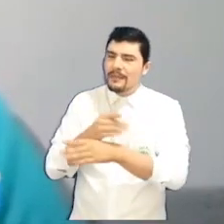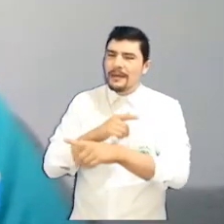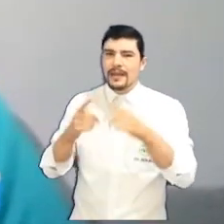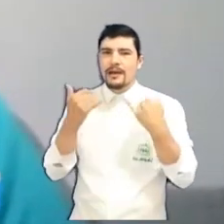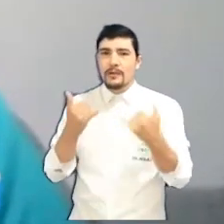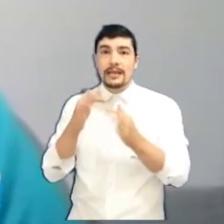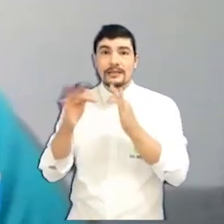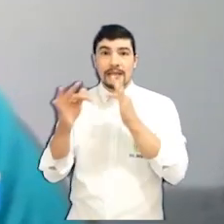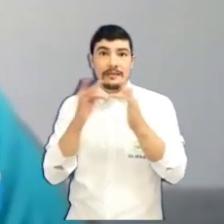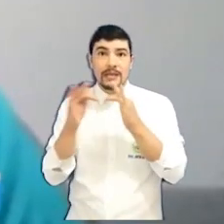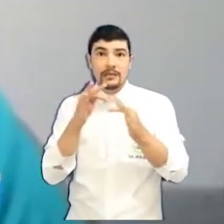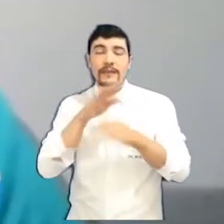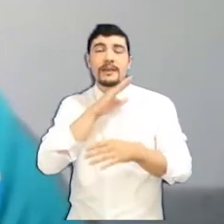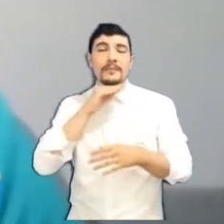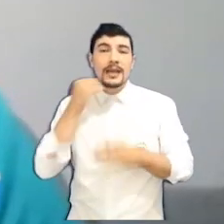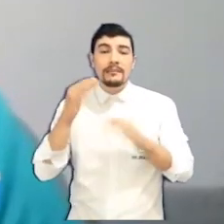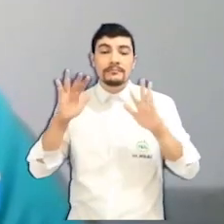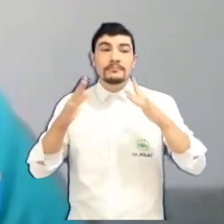muy crítica.